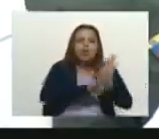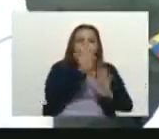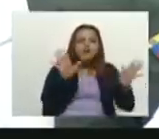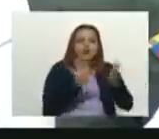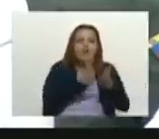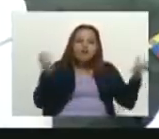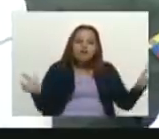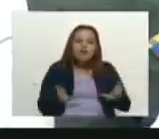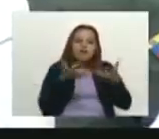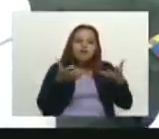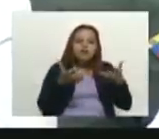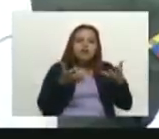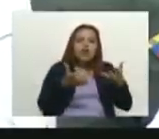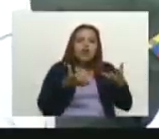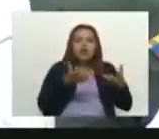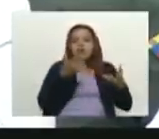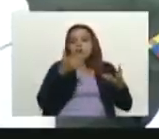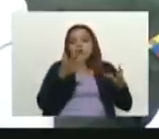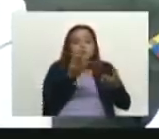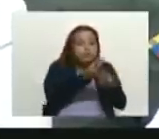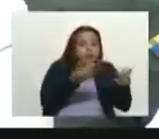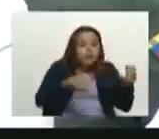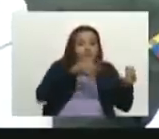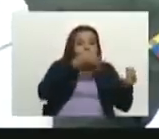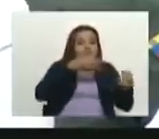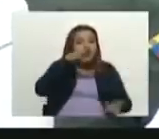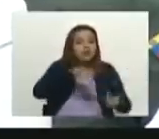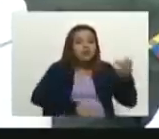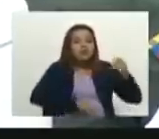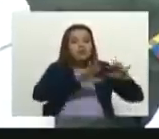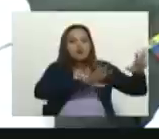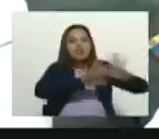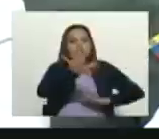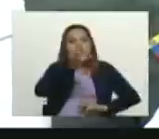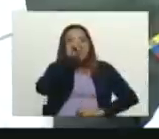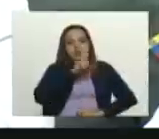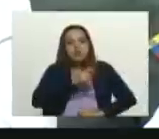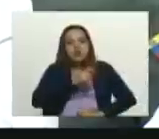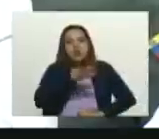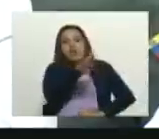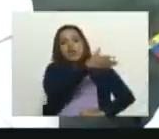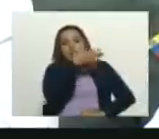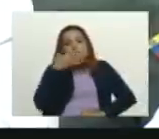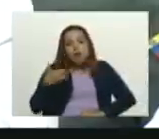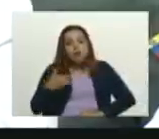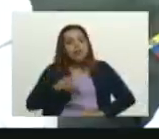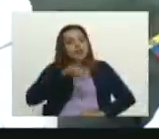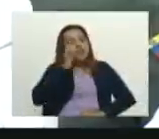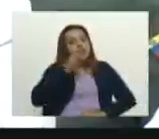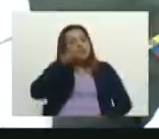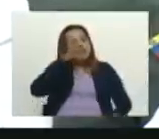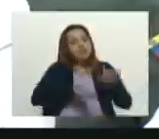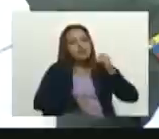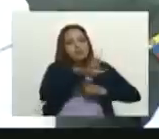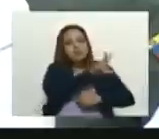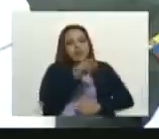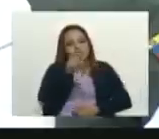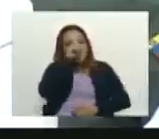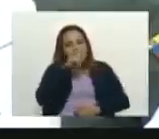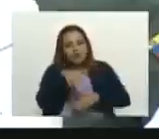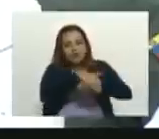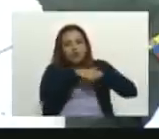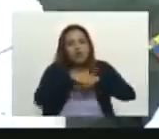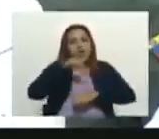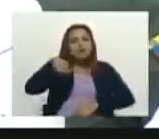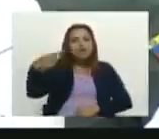y hortalizas de los últimos 15 años y la mayor producción de café de los últimos 30 años en el estado de Trujillo. En los próximos